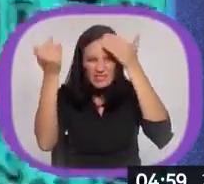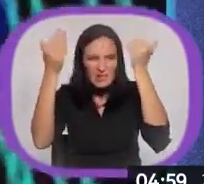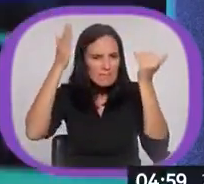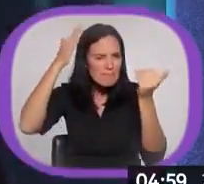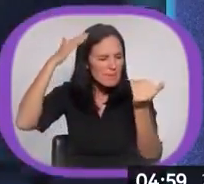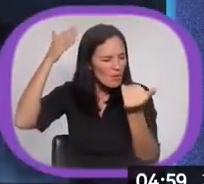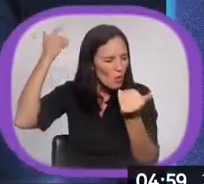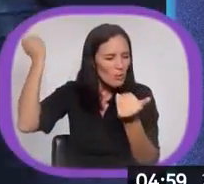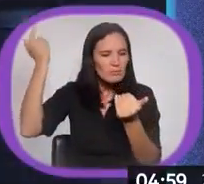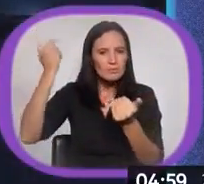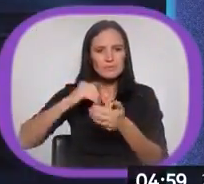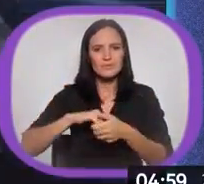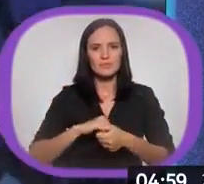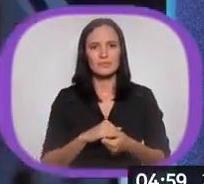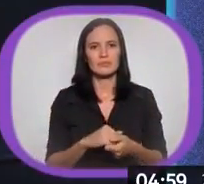ciclos previos.